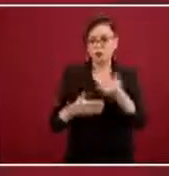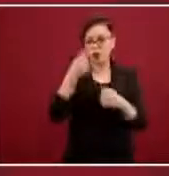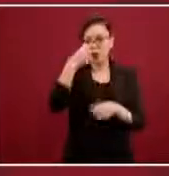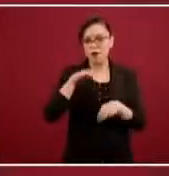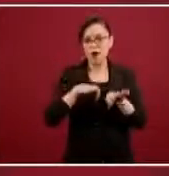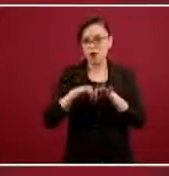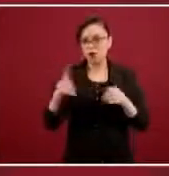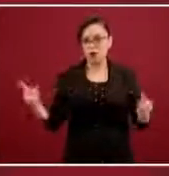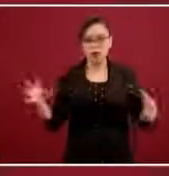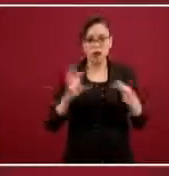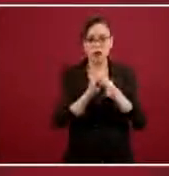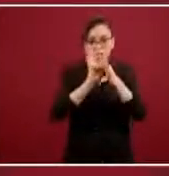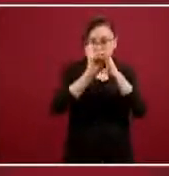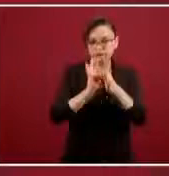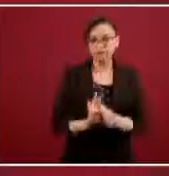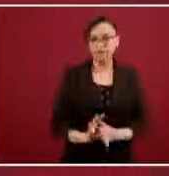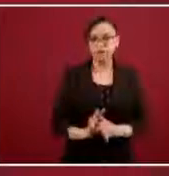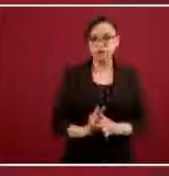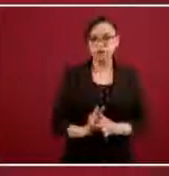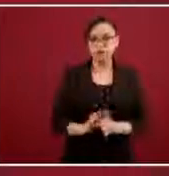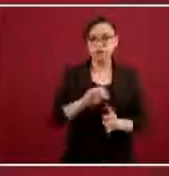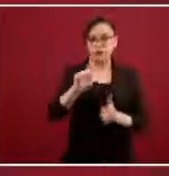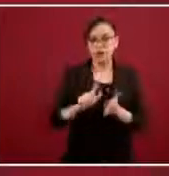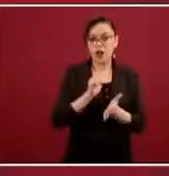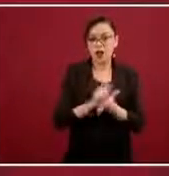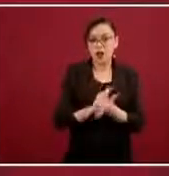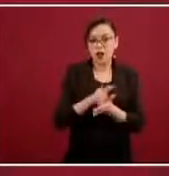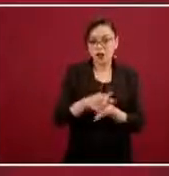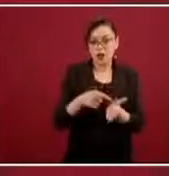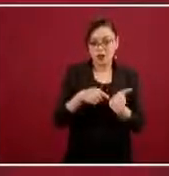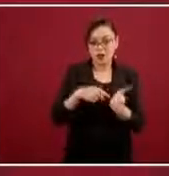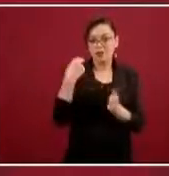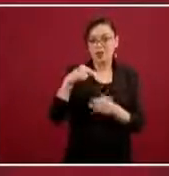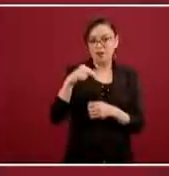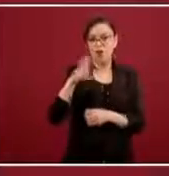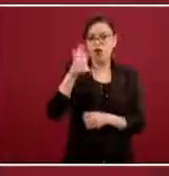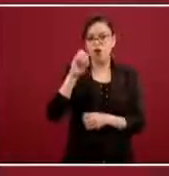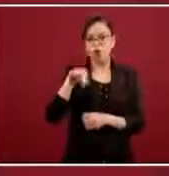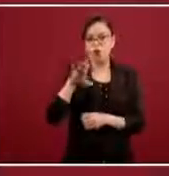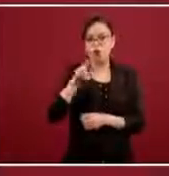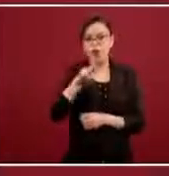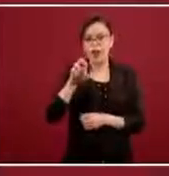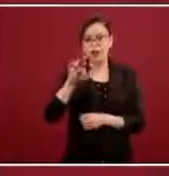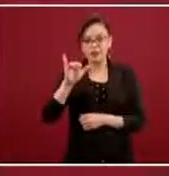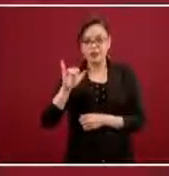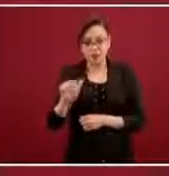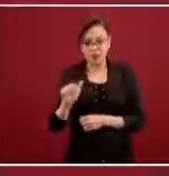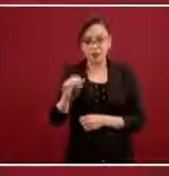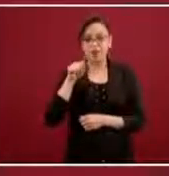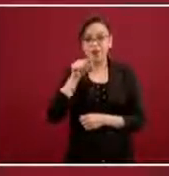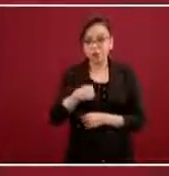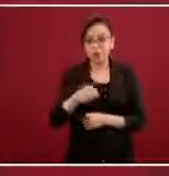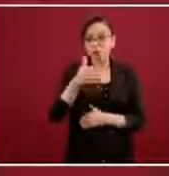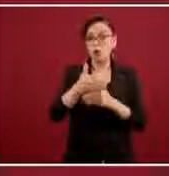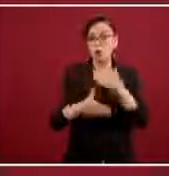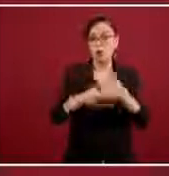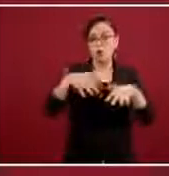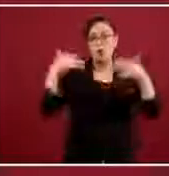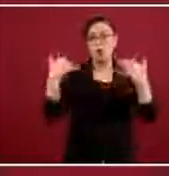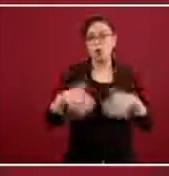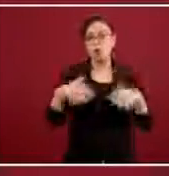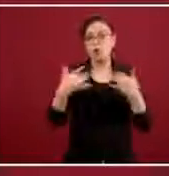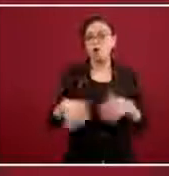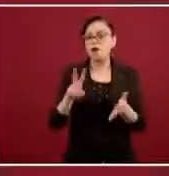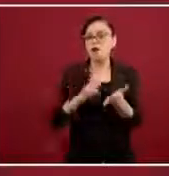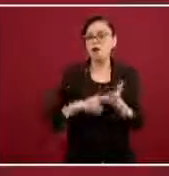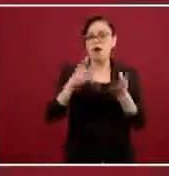ley le llama concurrencia. Estamos ante un proceso complejo, un proceso nuevo, un proceso histórico, en donde el